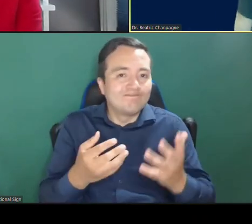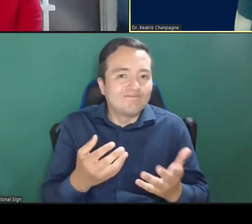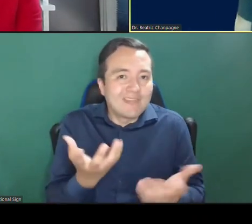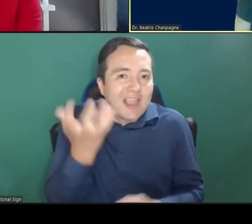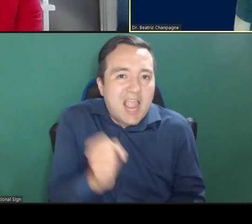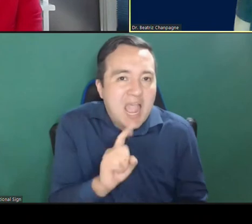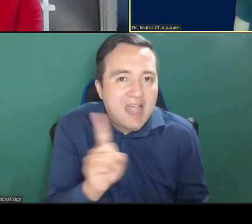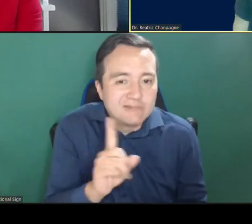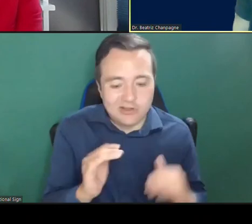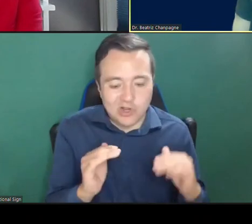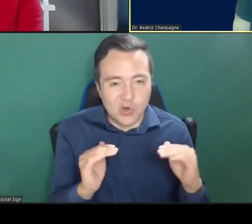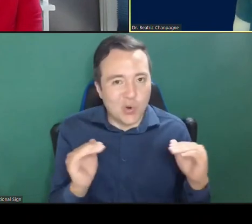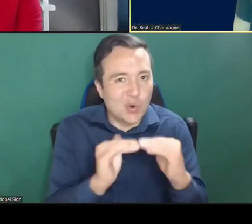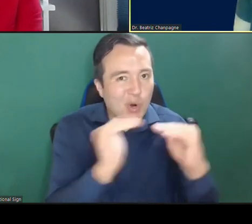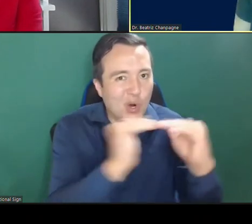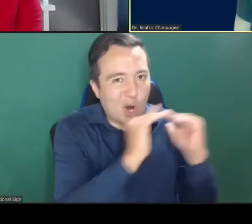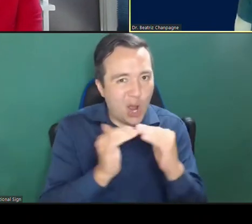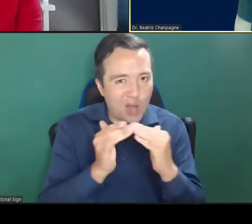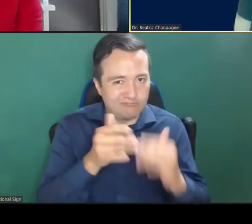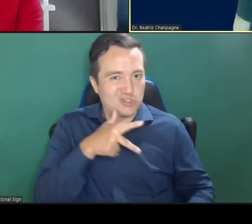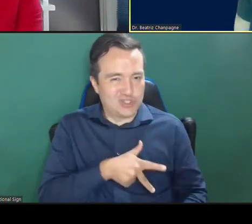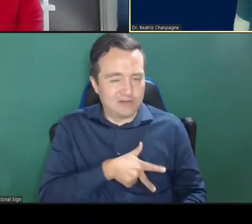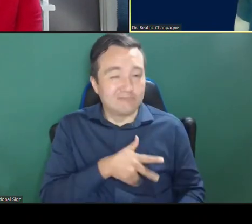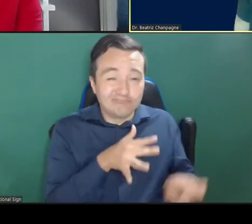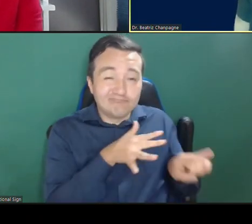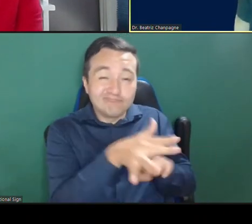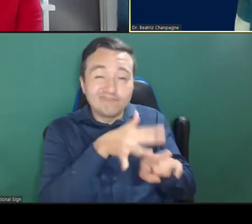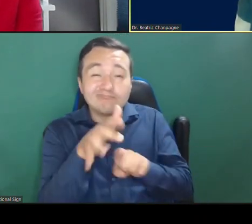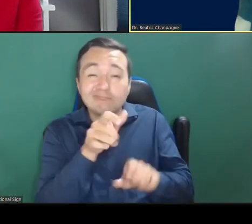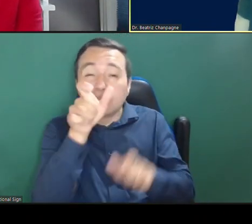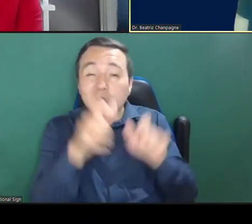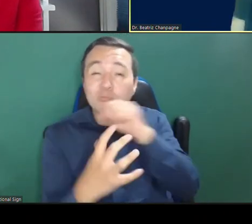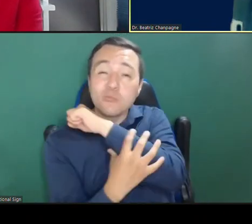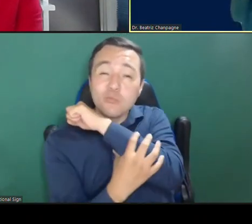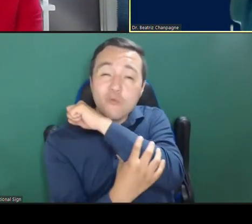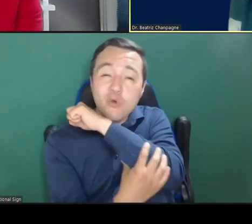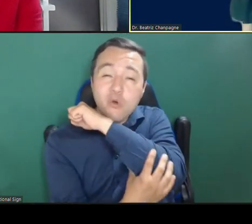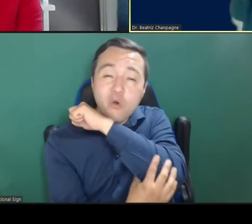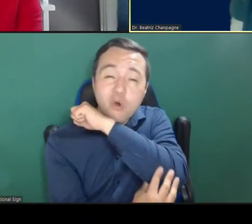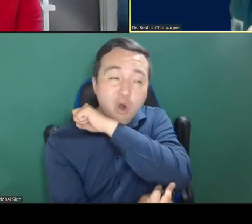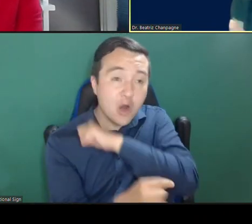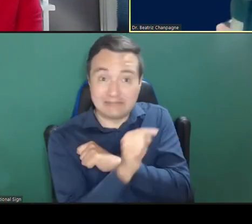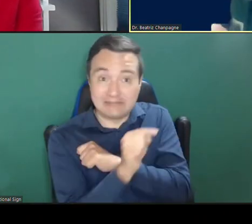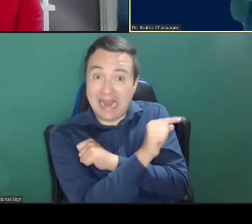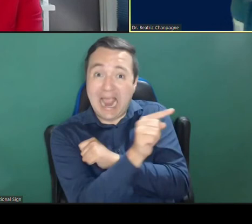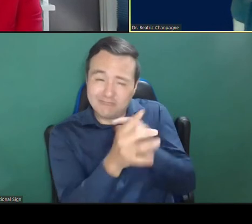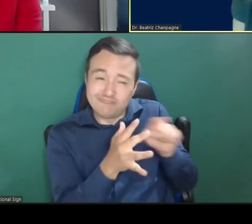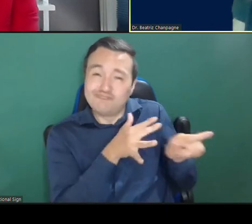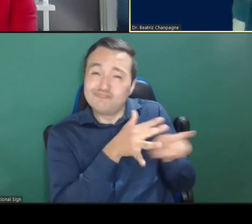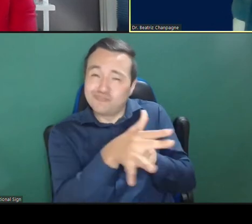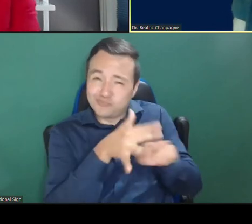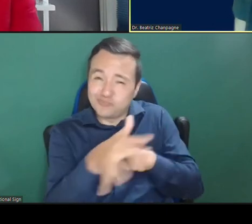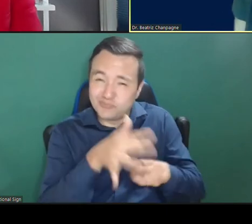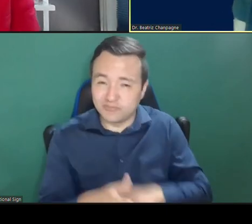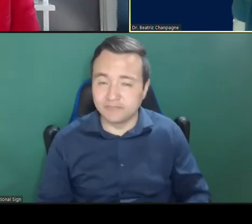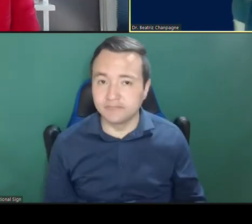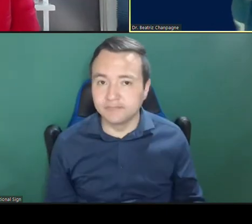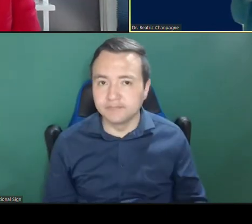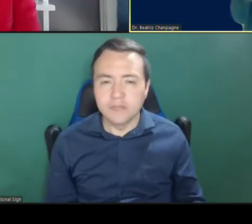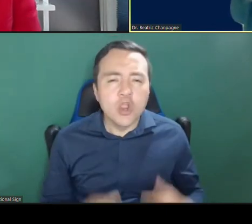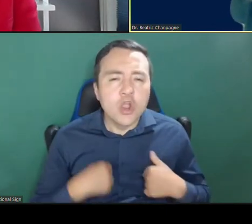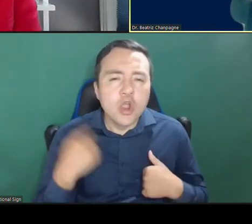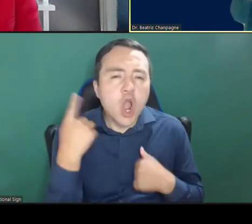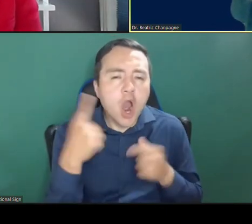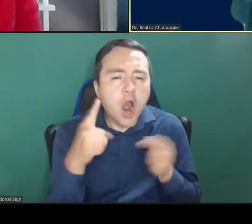que afecta a los más vulnerables a los más pobres principalmente y solamente para resumir el